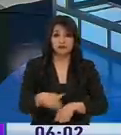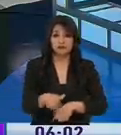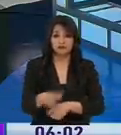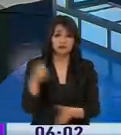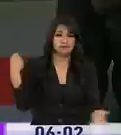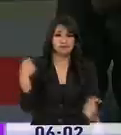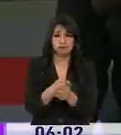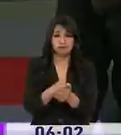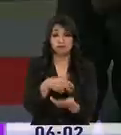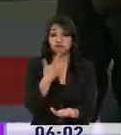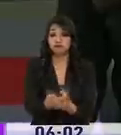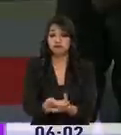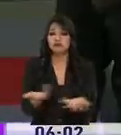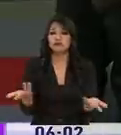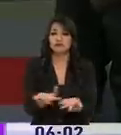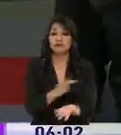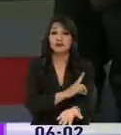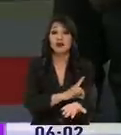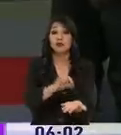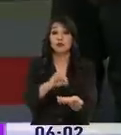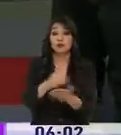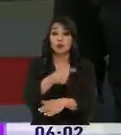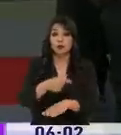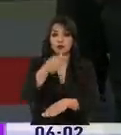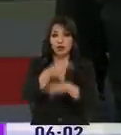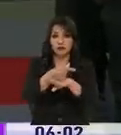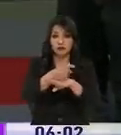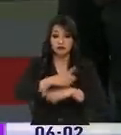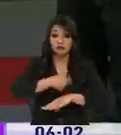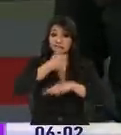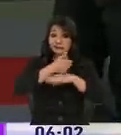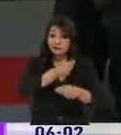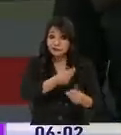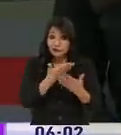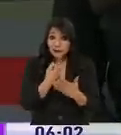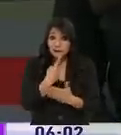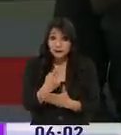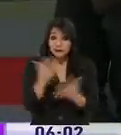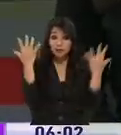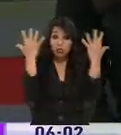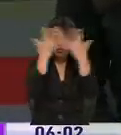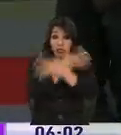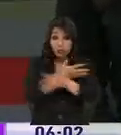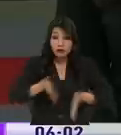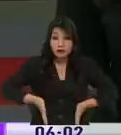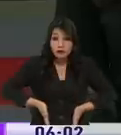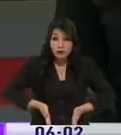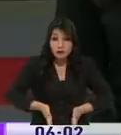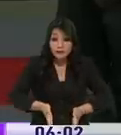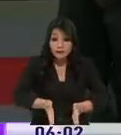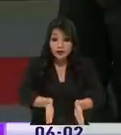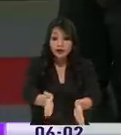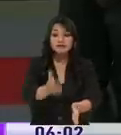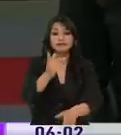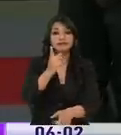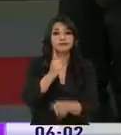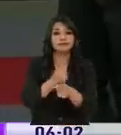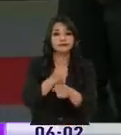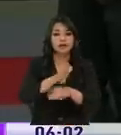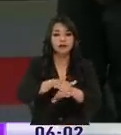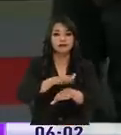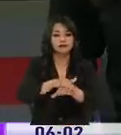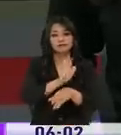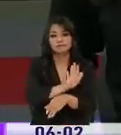de tránsito en Daule, en la provincia del Guayas. Según las autoridades, la poca visibilidad habría sido una de las causas de este nuevo percance